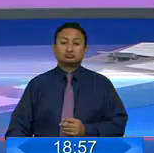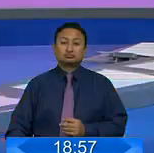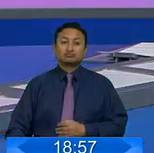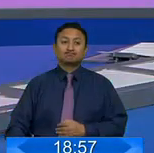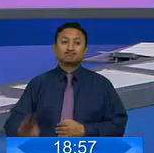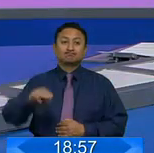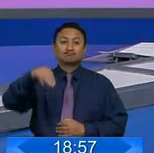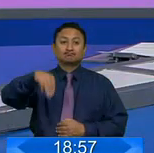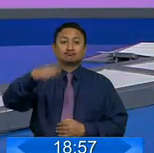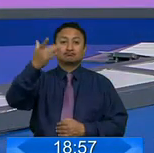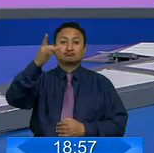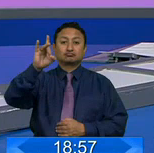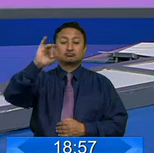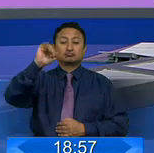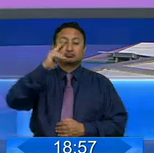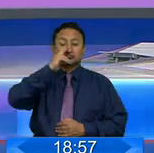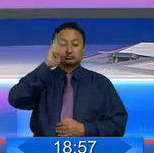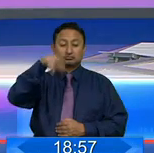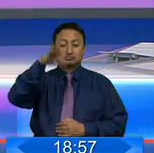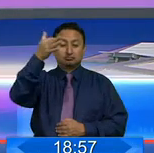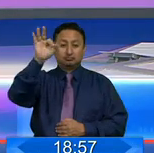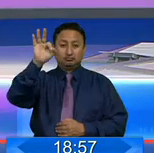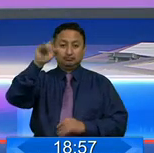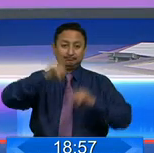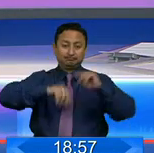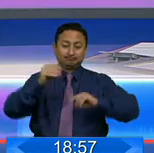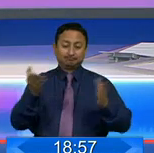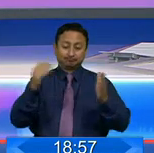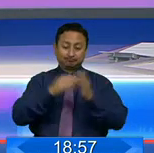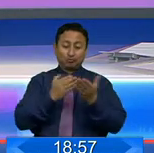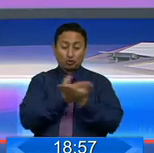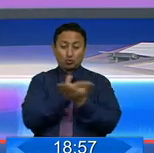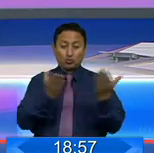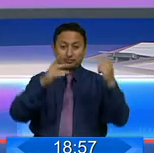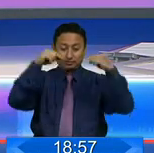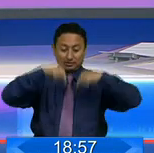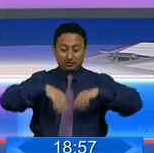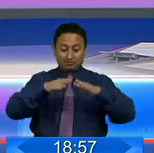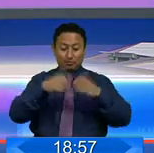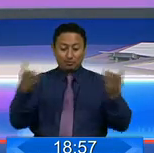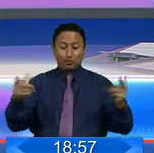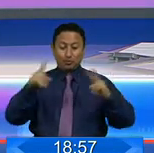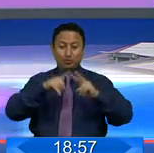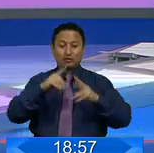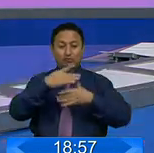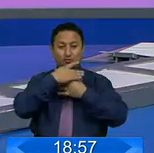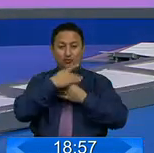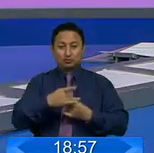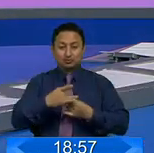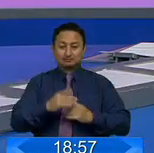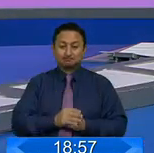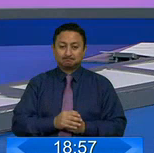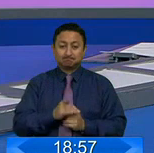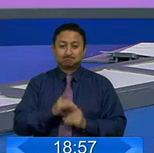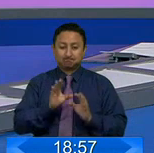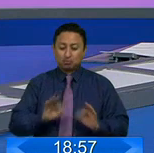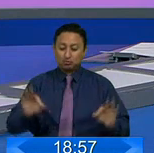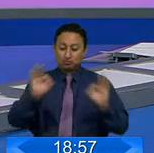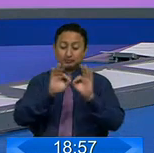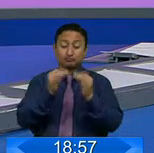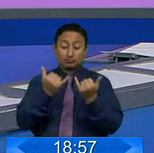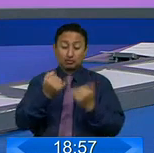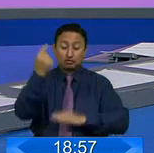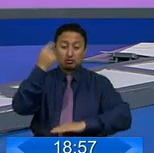Martes 18 de junio del 2019, amigos, es un gusto estar nuevamente con ustedes aquí en Emisión Estelar del Comercio TV con lo más destacado en